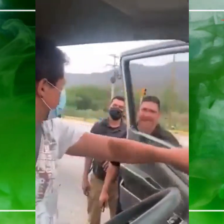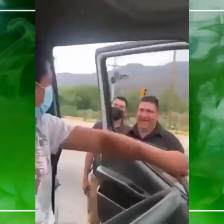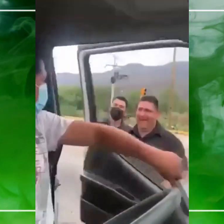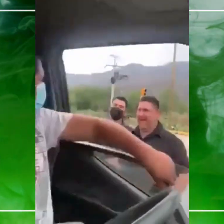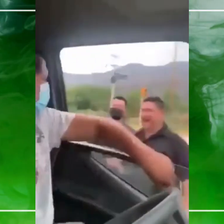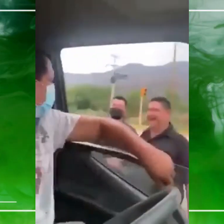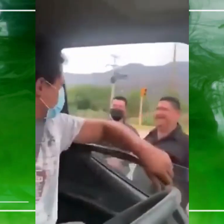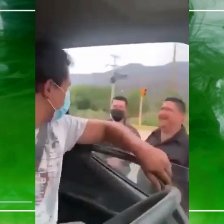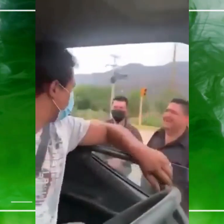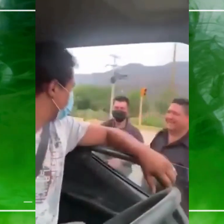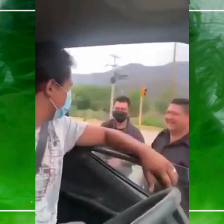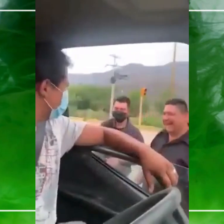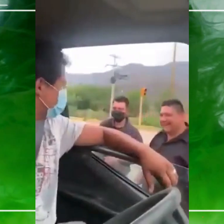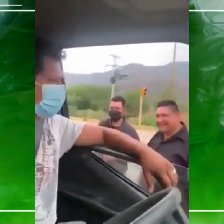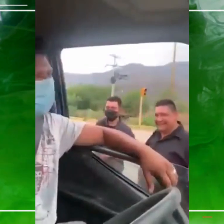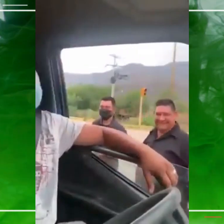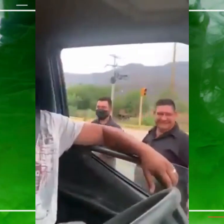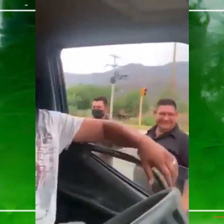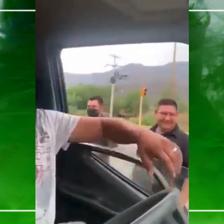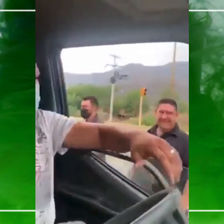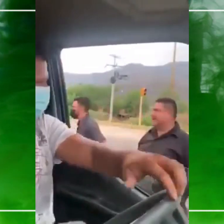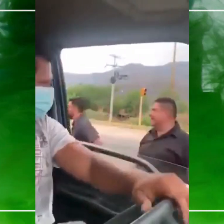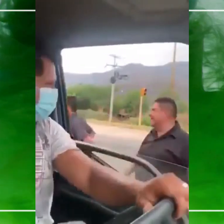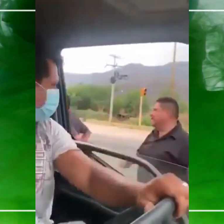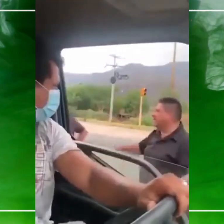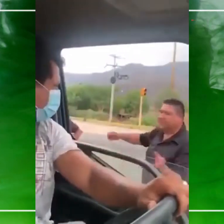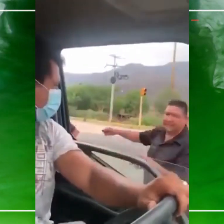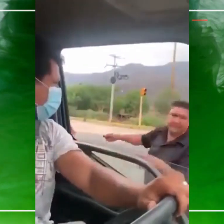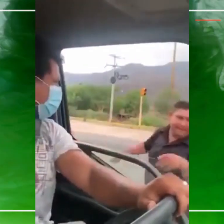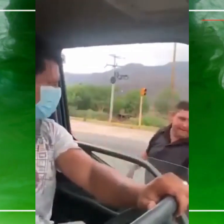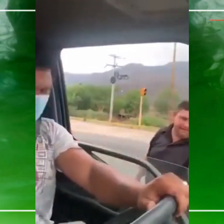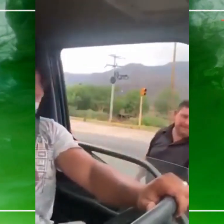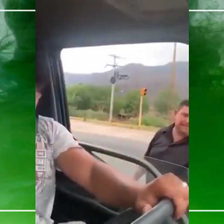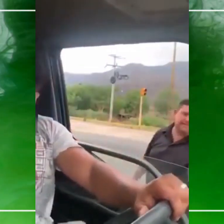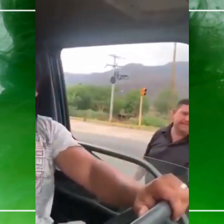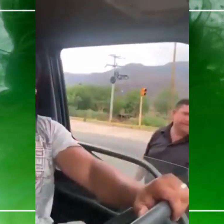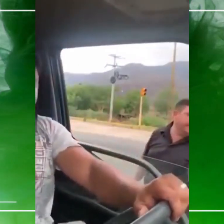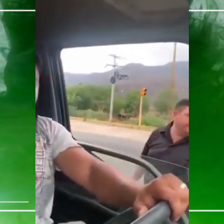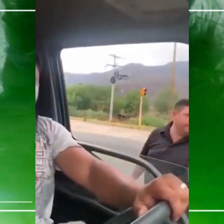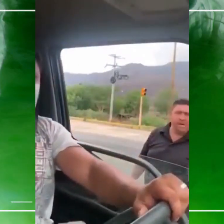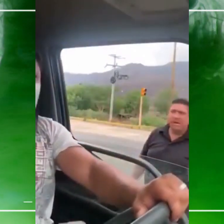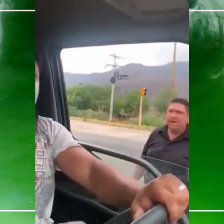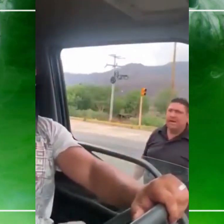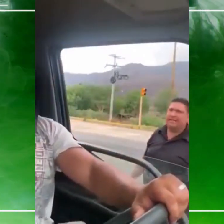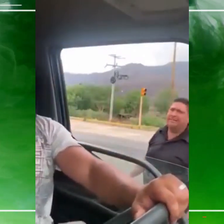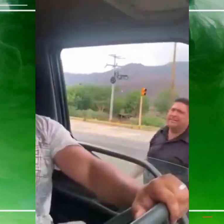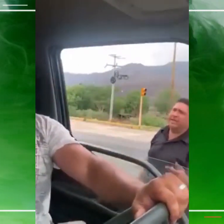pasar. Ay, que fuera para saltar. Mira, dale poquito para atrás para que la libres ahí enfrente,